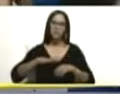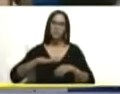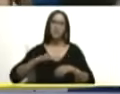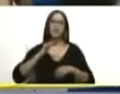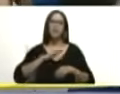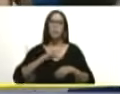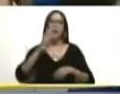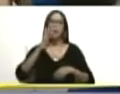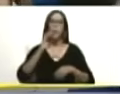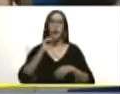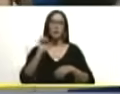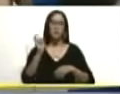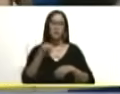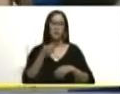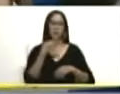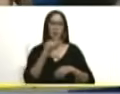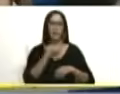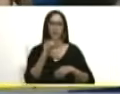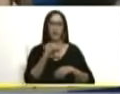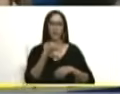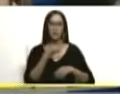40 grados en la tarde en Qatar.